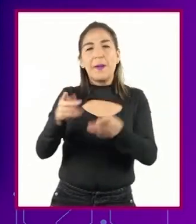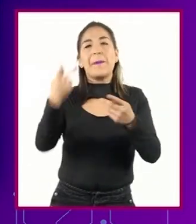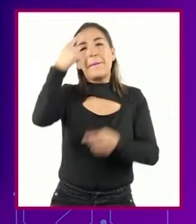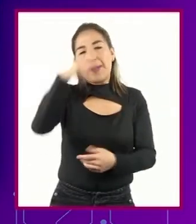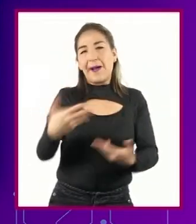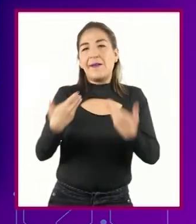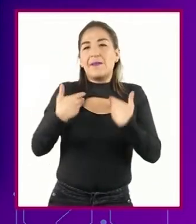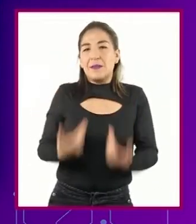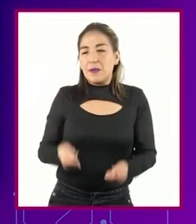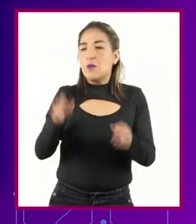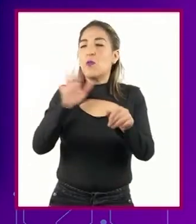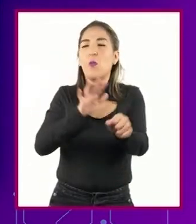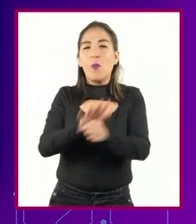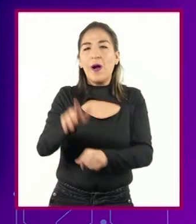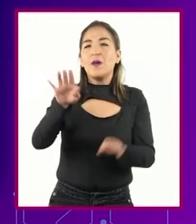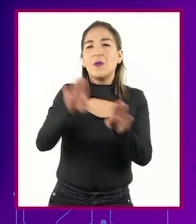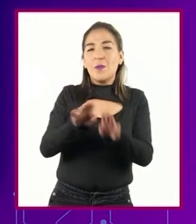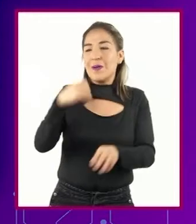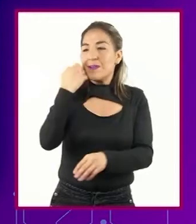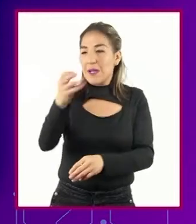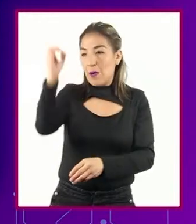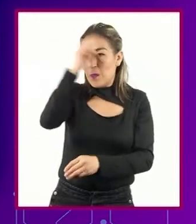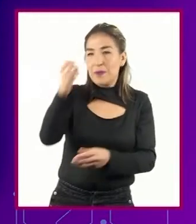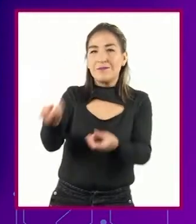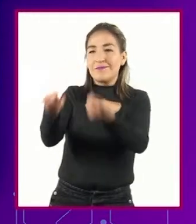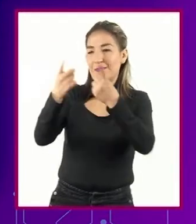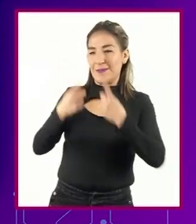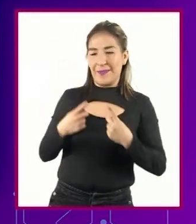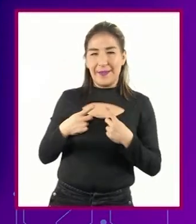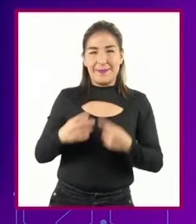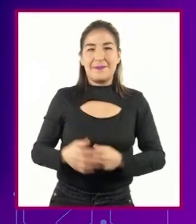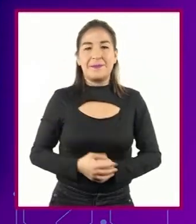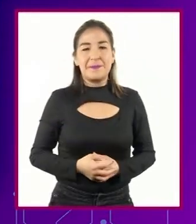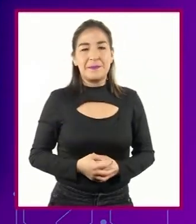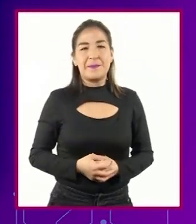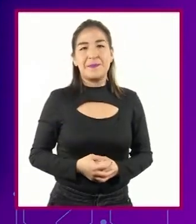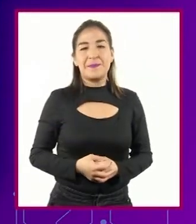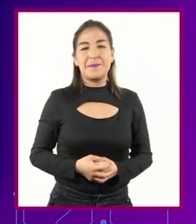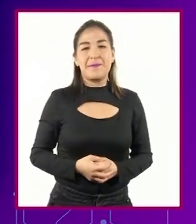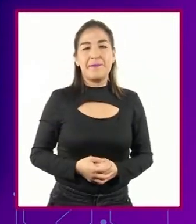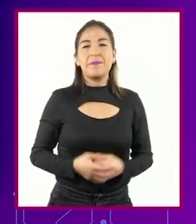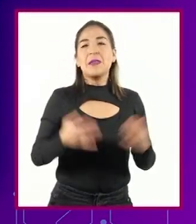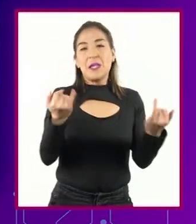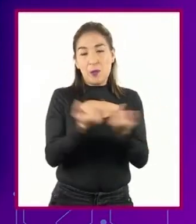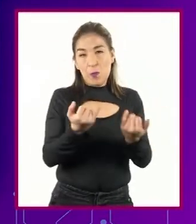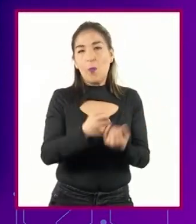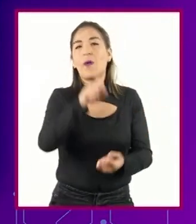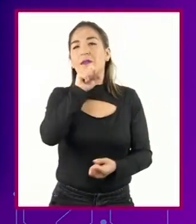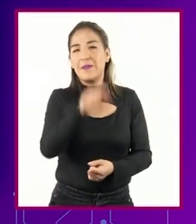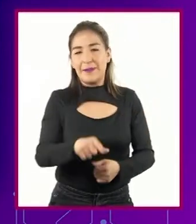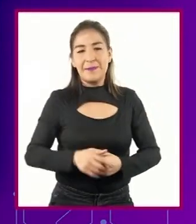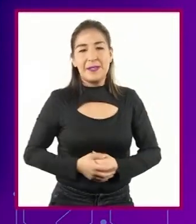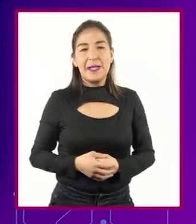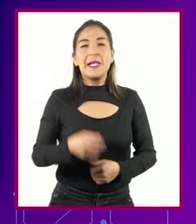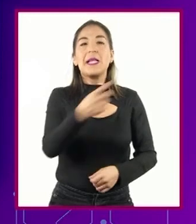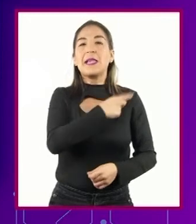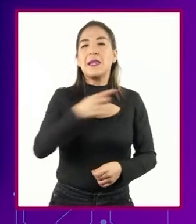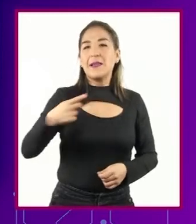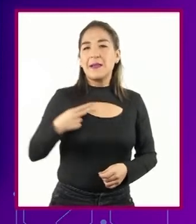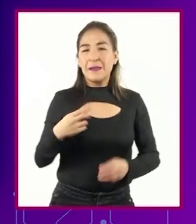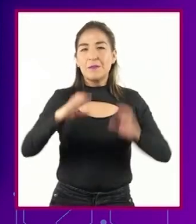el mensaje que trata de transmitir. De igual forma, debemos de